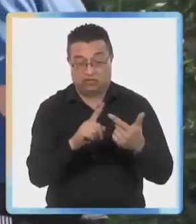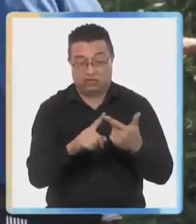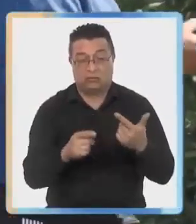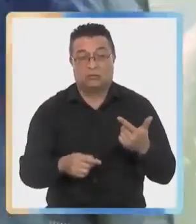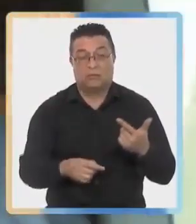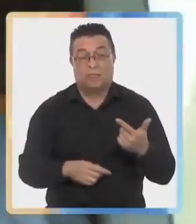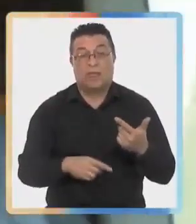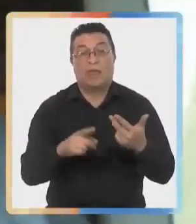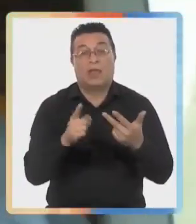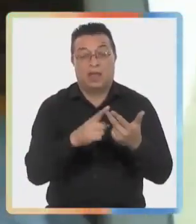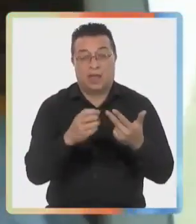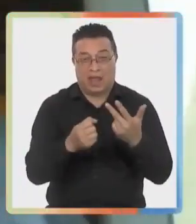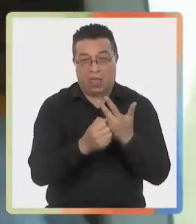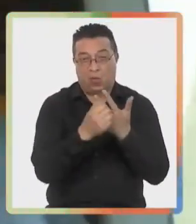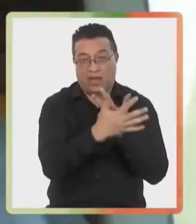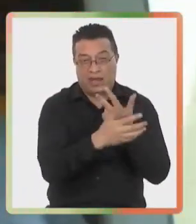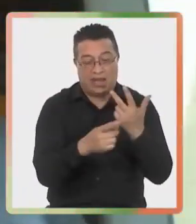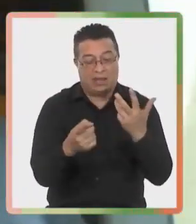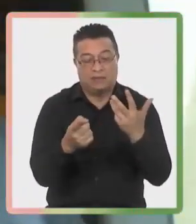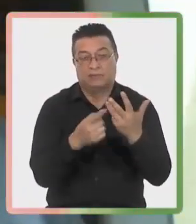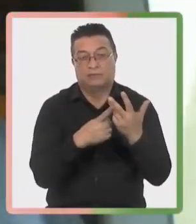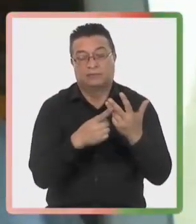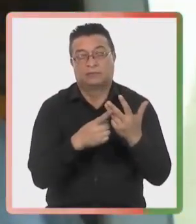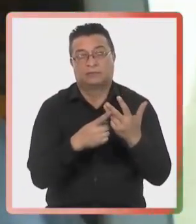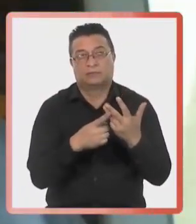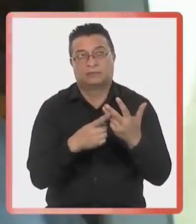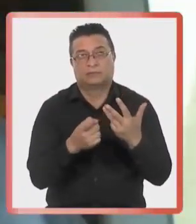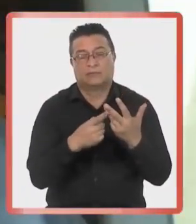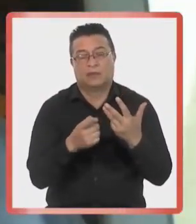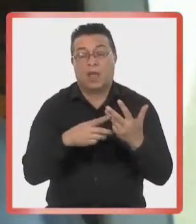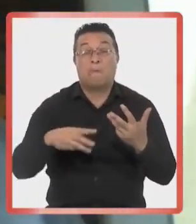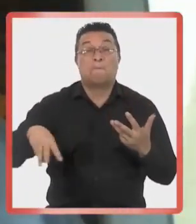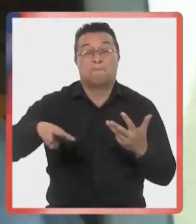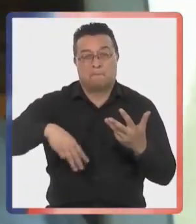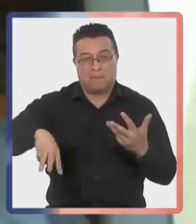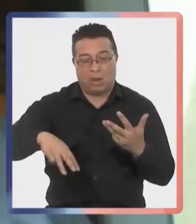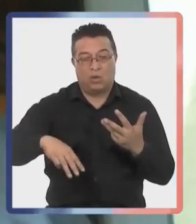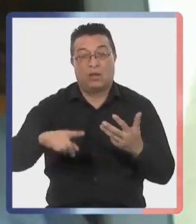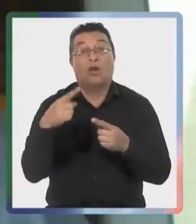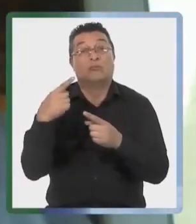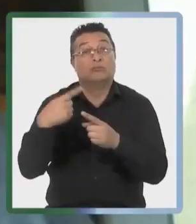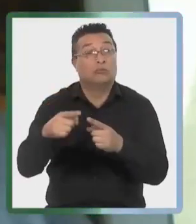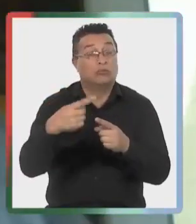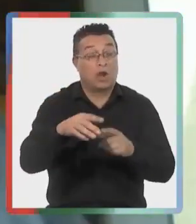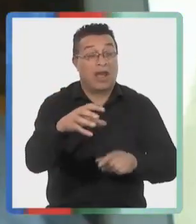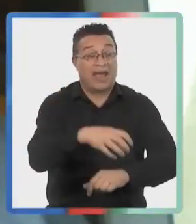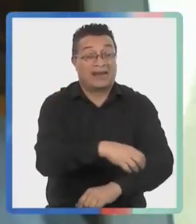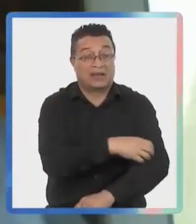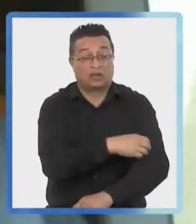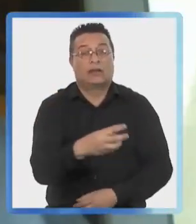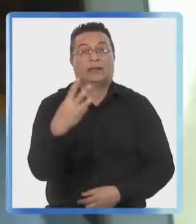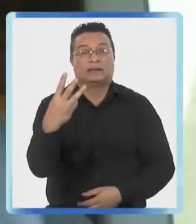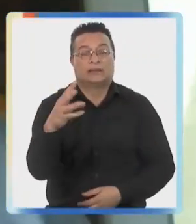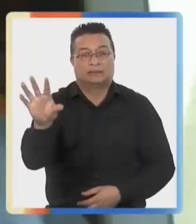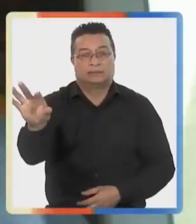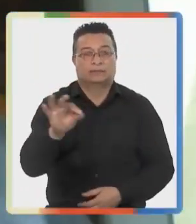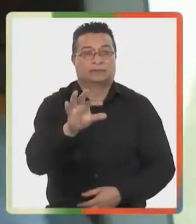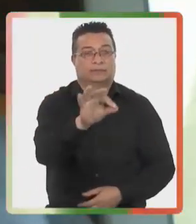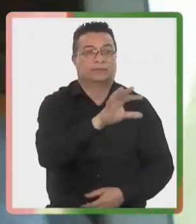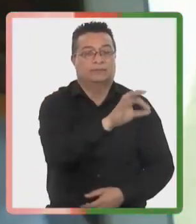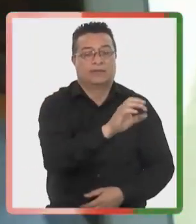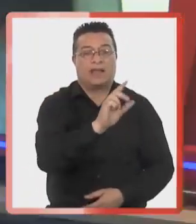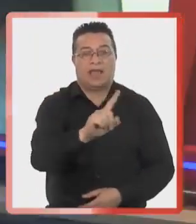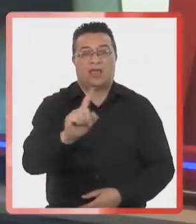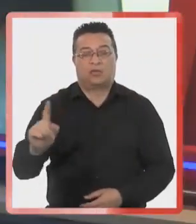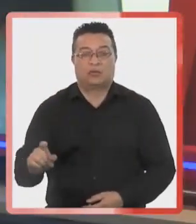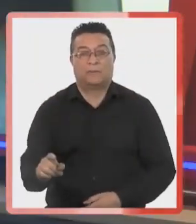Valparaíso, la Araucanía y Maule. El resto de las regiones elige 3 cada